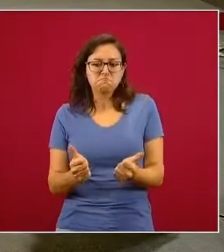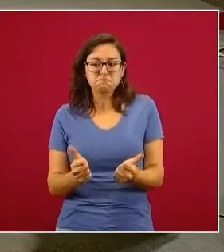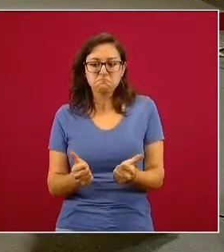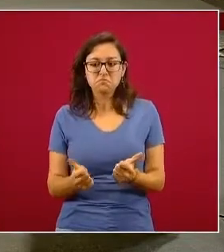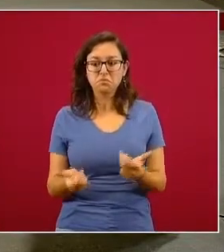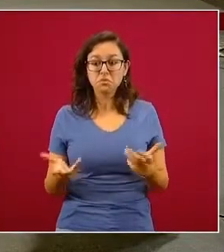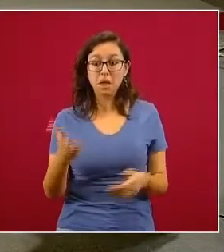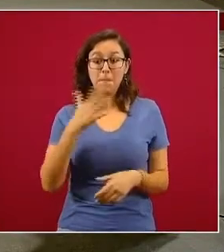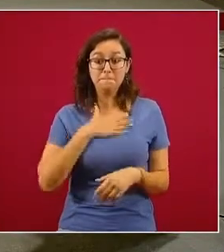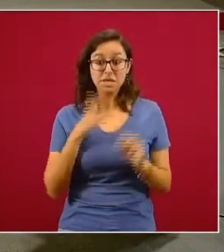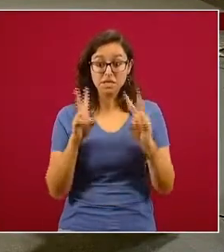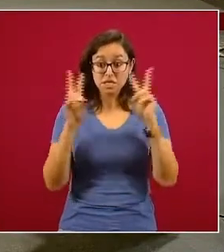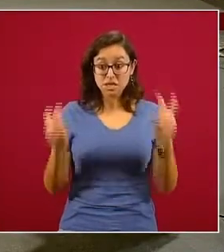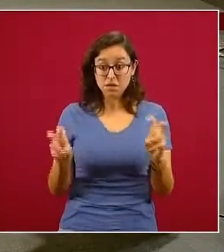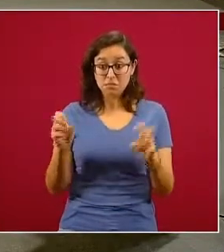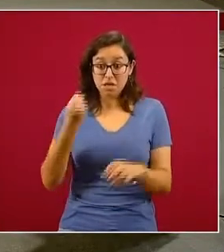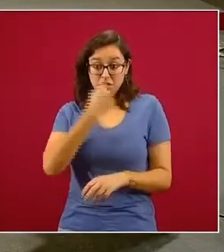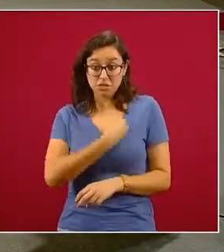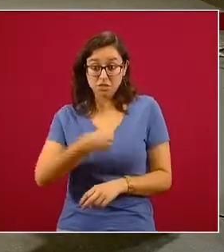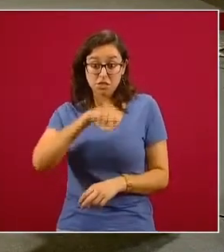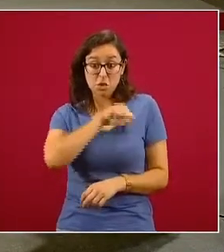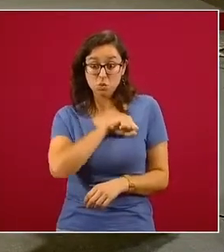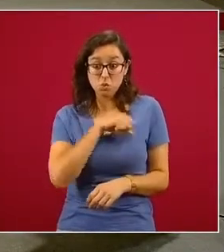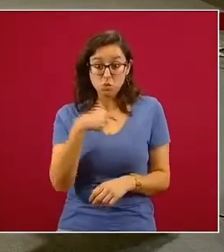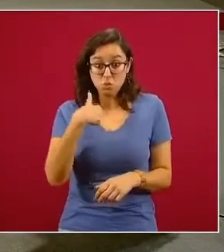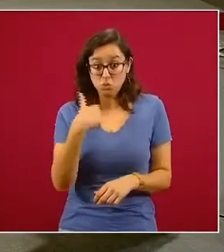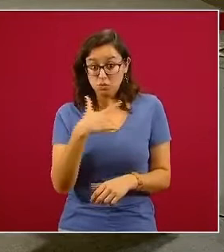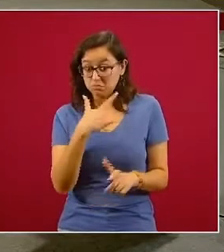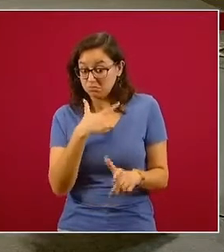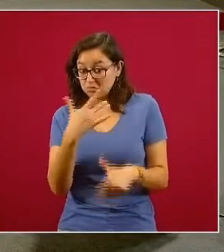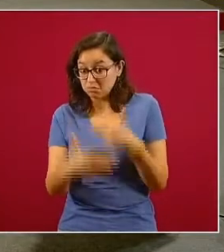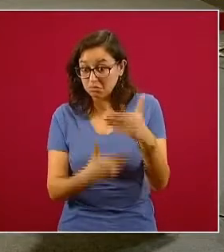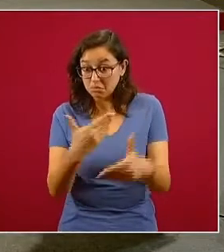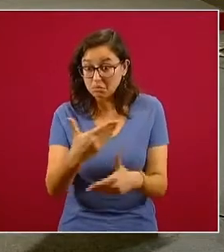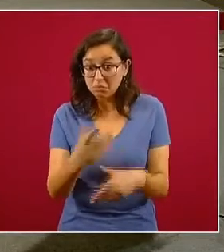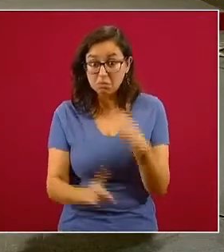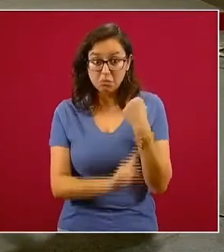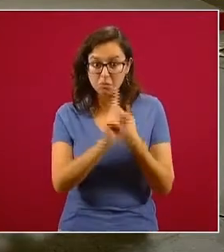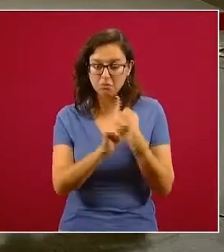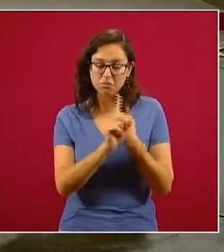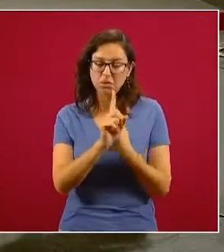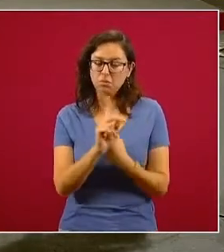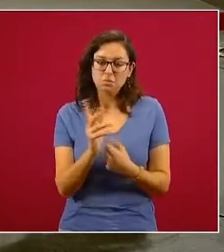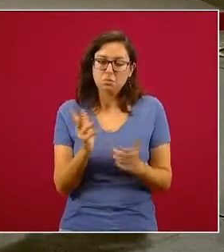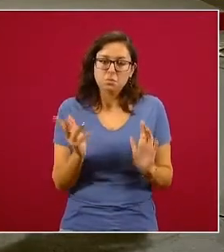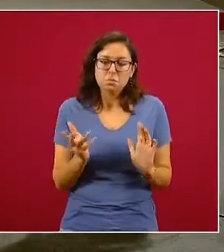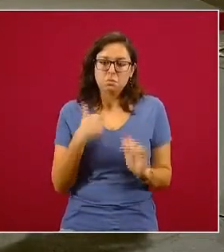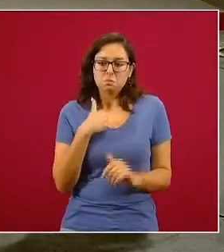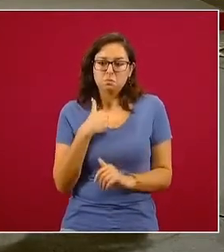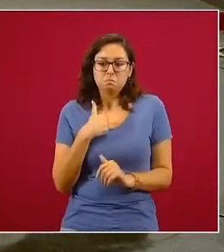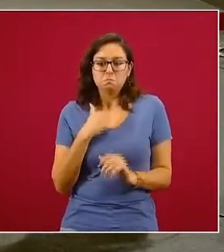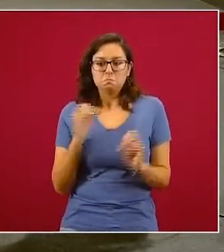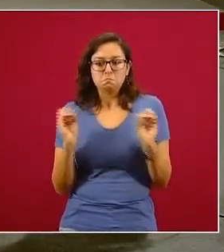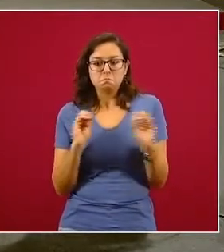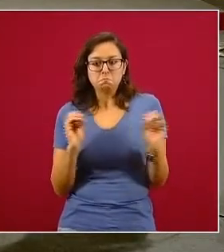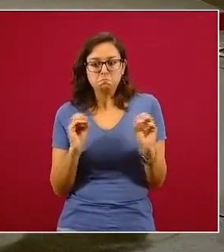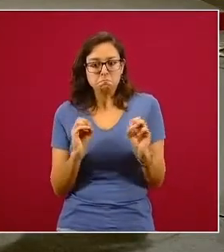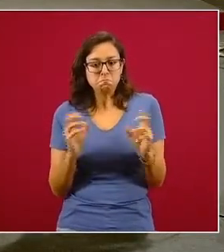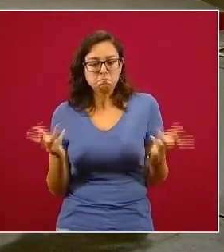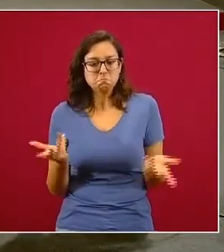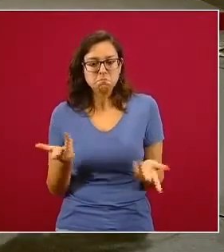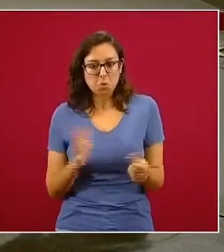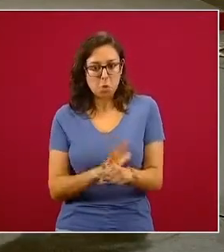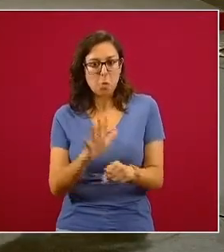nos corresponde al equipo de salud, no veo que vaya a afectar la dinámica de trabajo y celebro para las 32